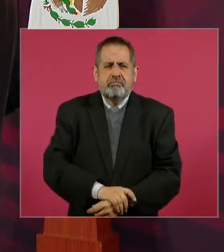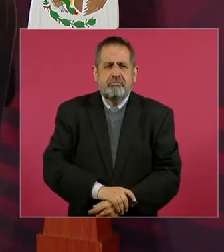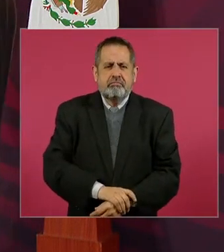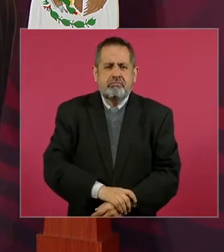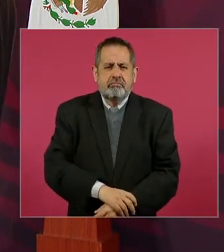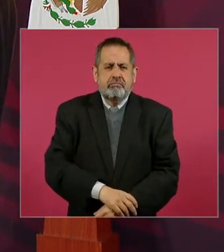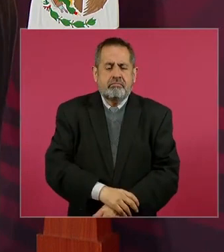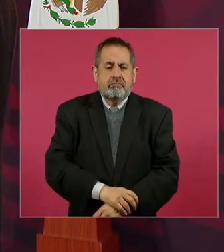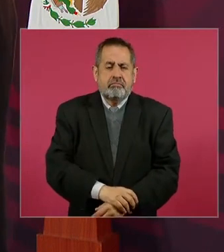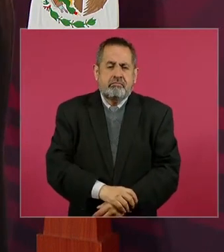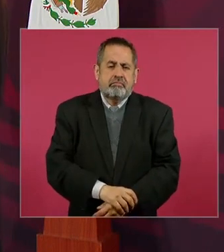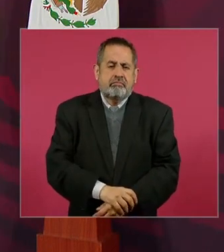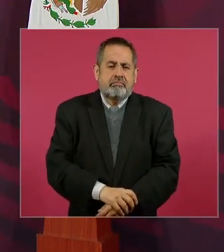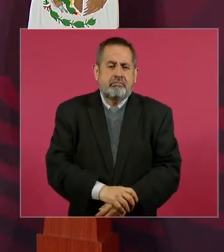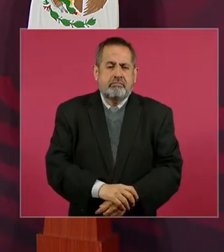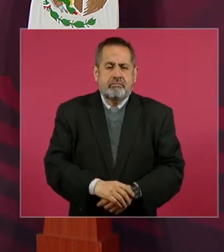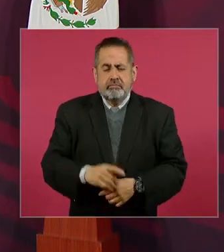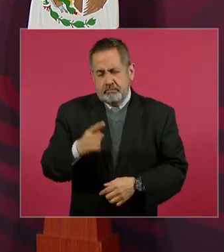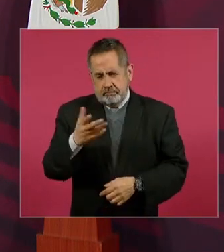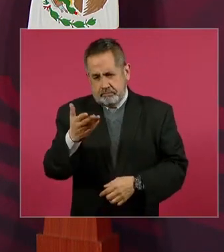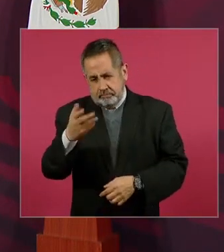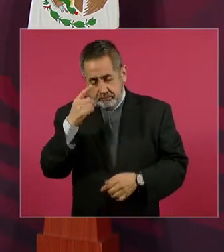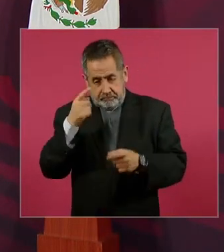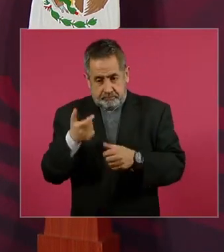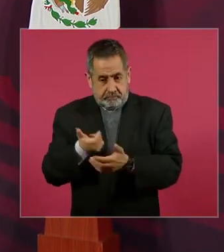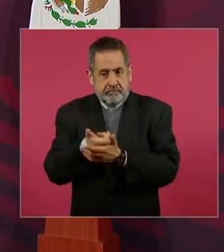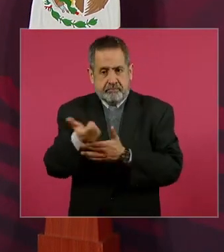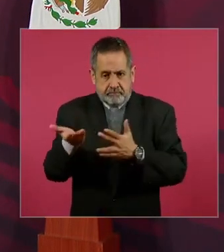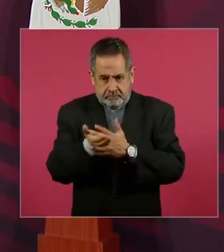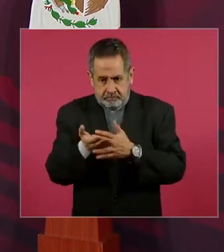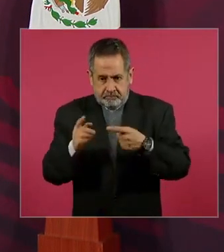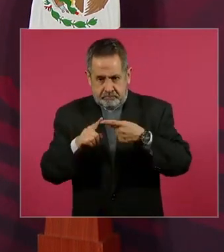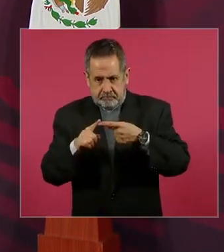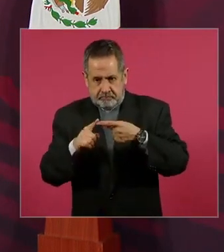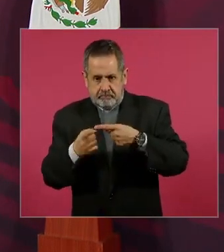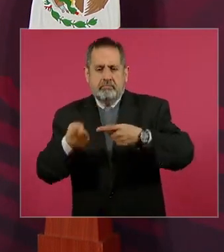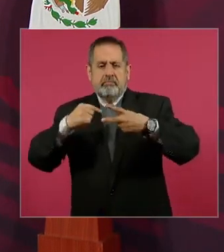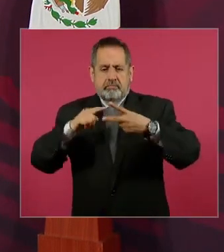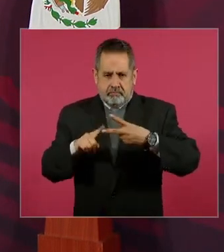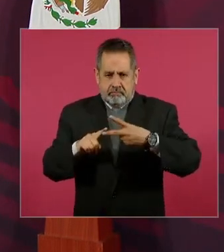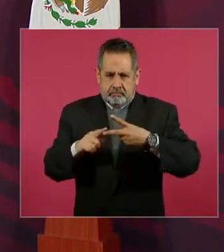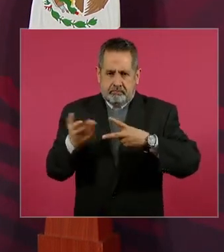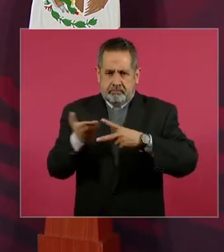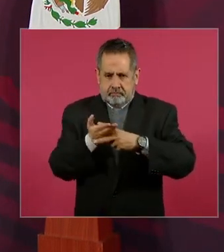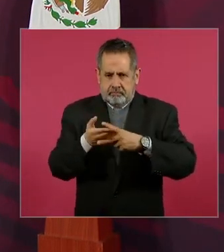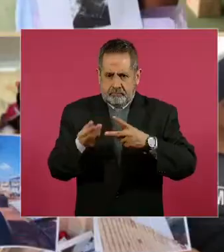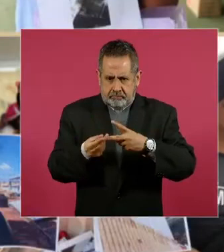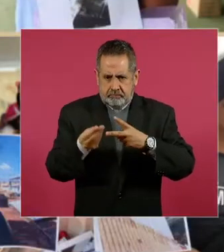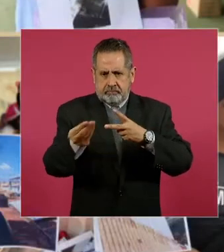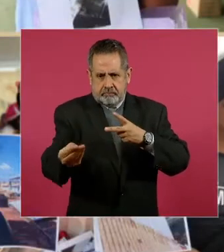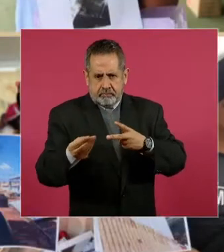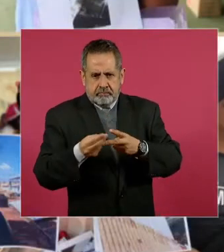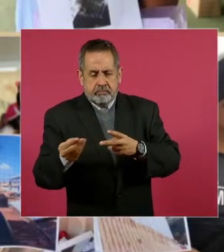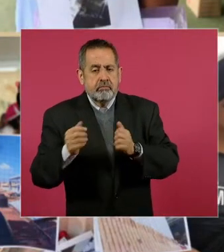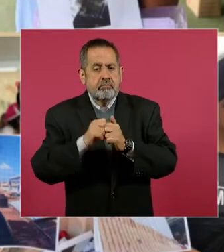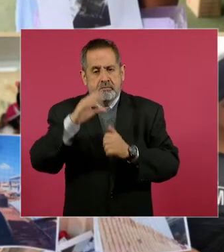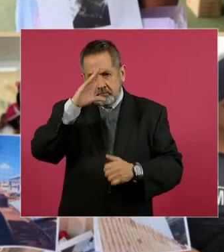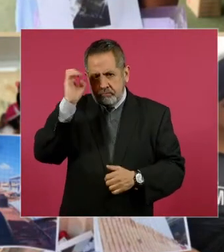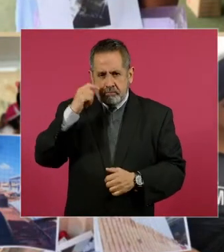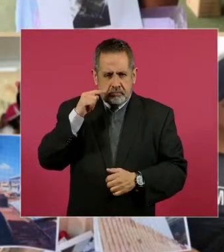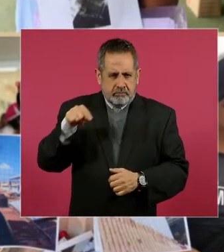Se les pidió de que para el segundo pago, la segunda entrega de recursos, llevaran